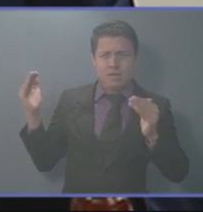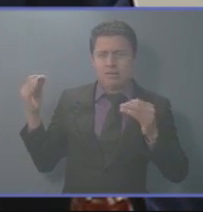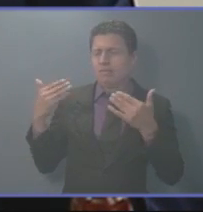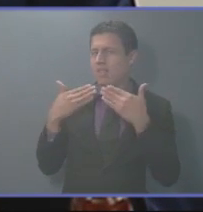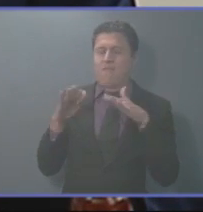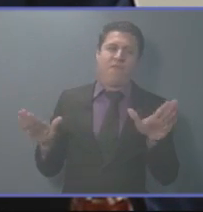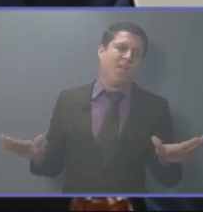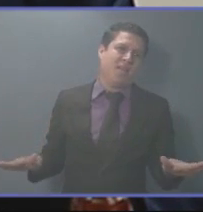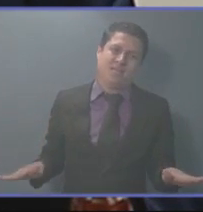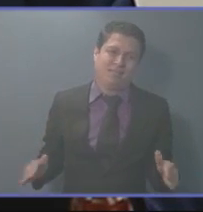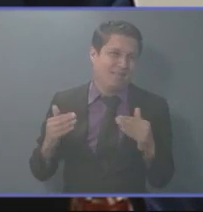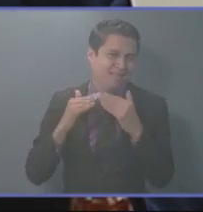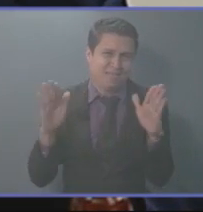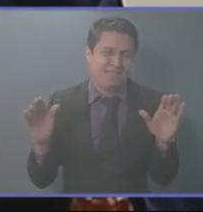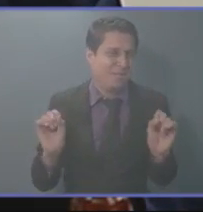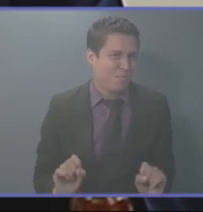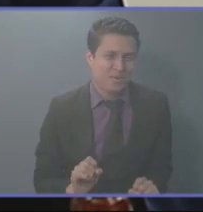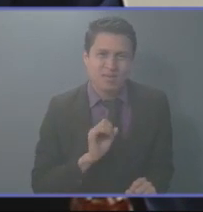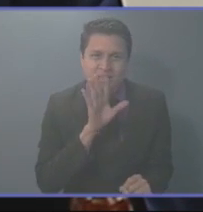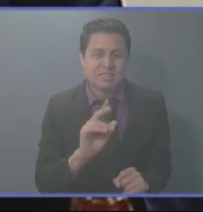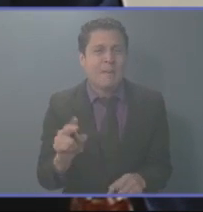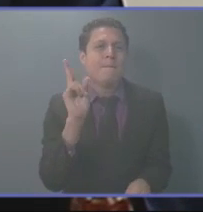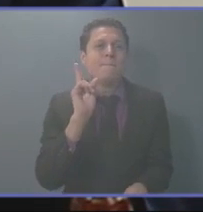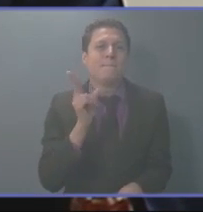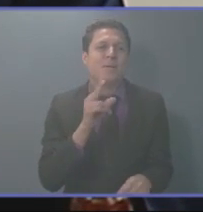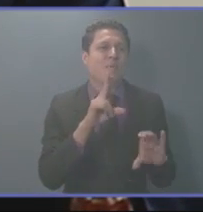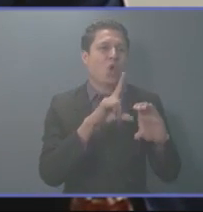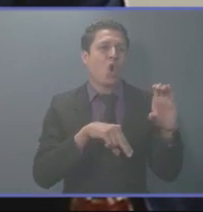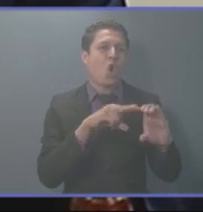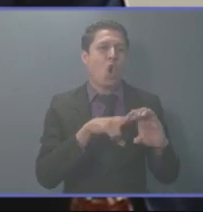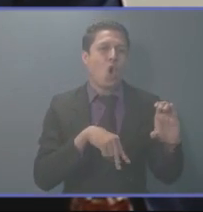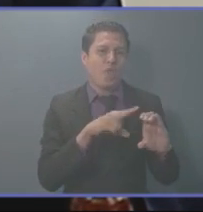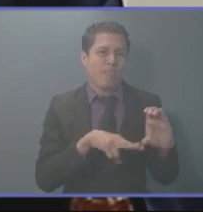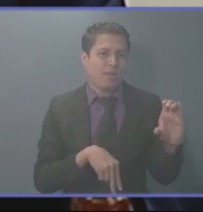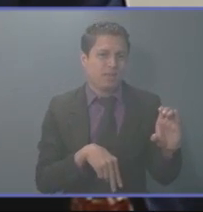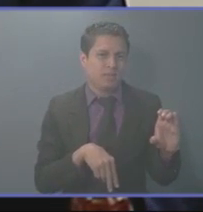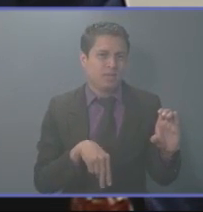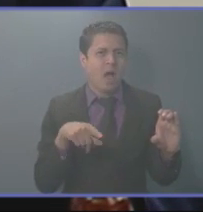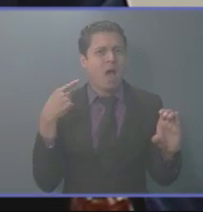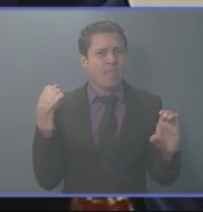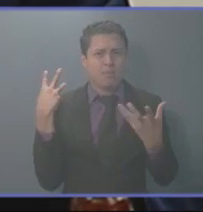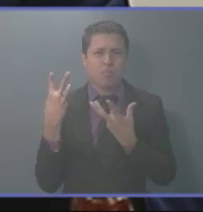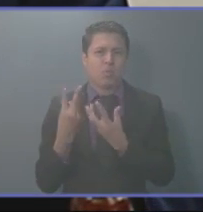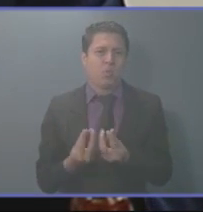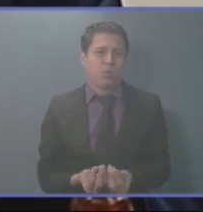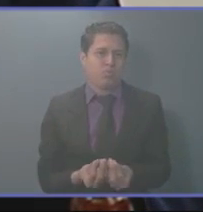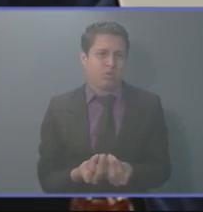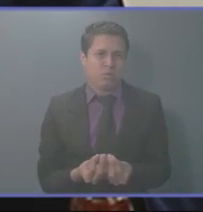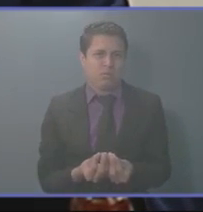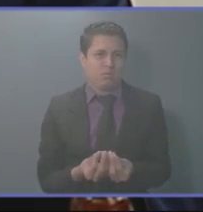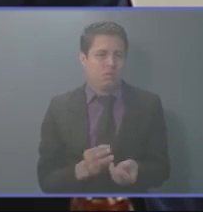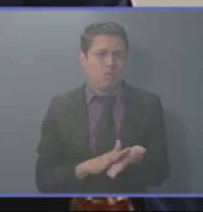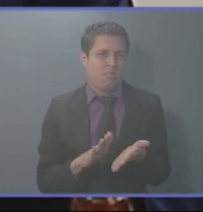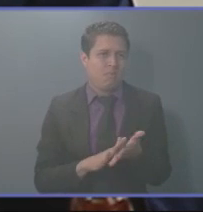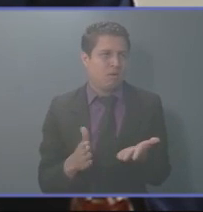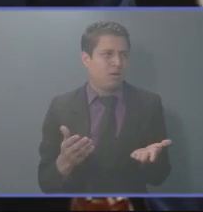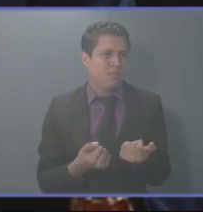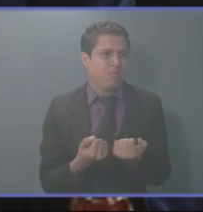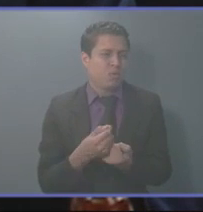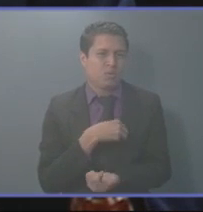Es importante que se aumente la inversión de parte del gobierno. Es importante también